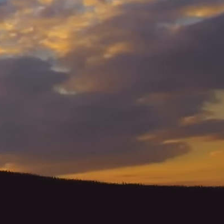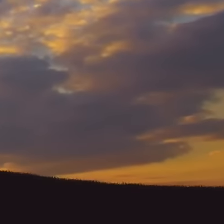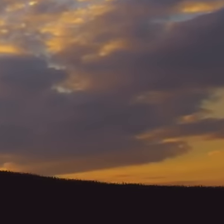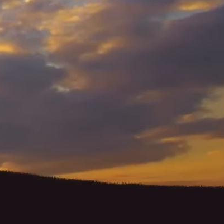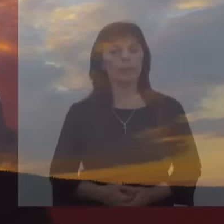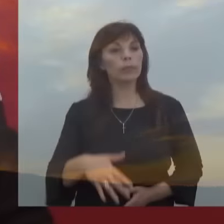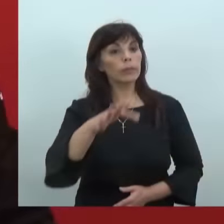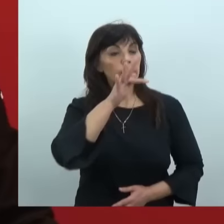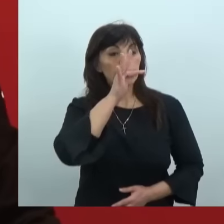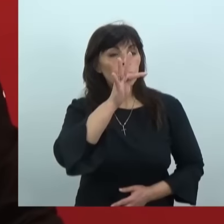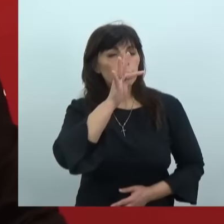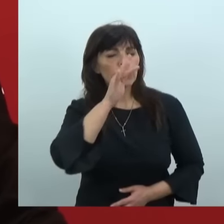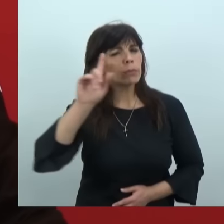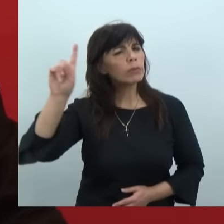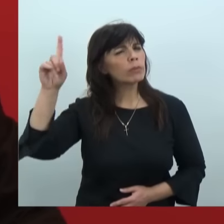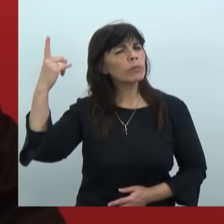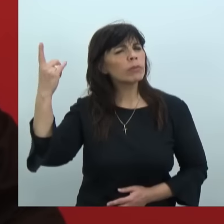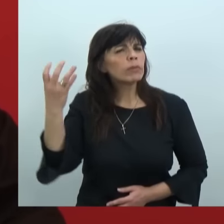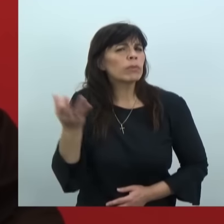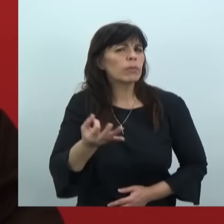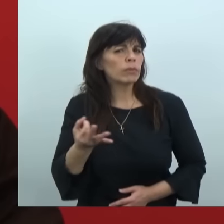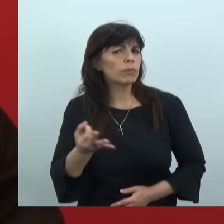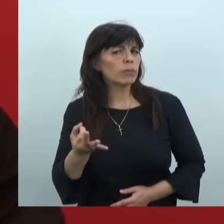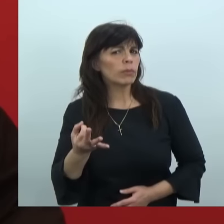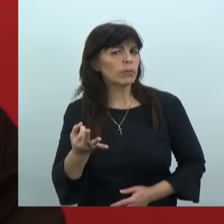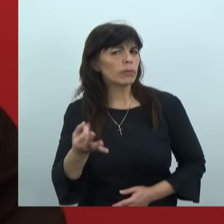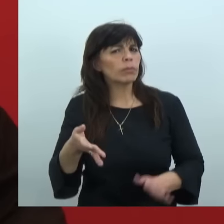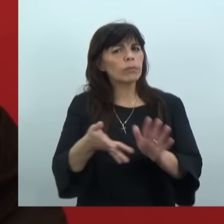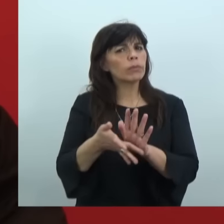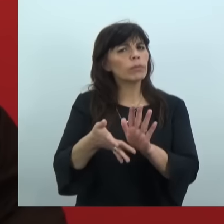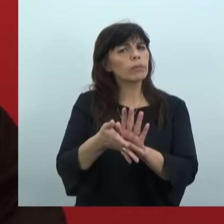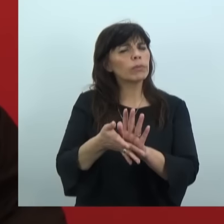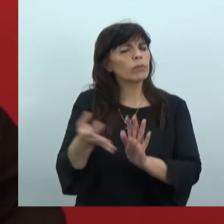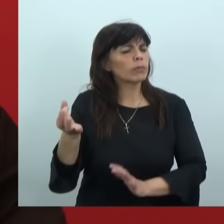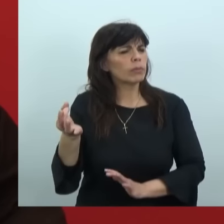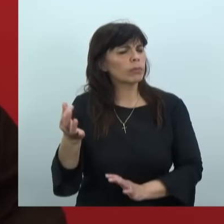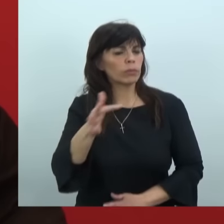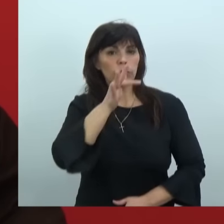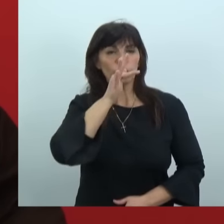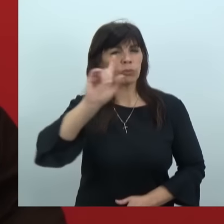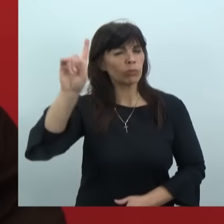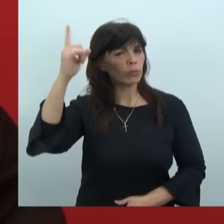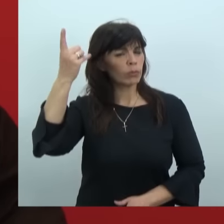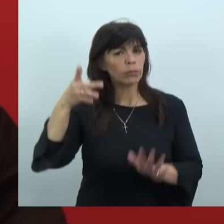¿Qué son las promesas de Dios? ¿Qué significa eso, una promesa de Dios?